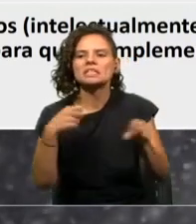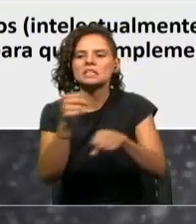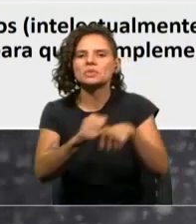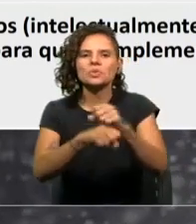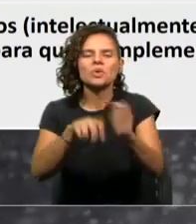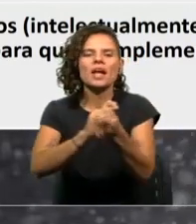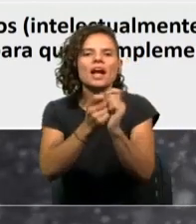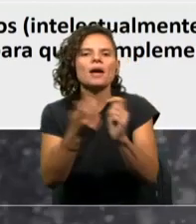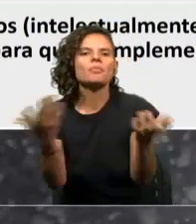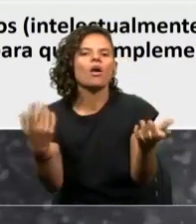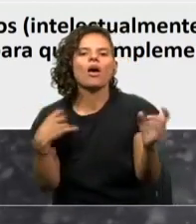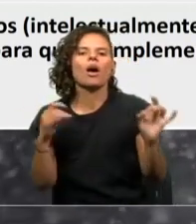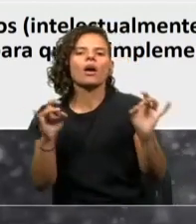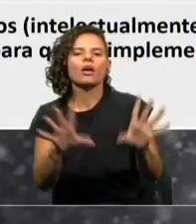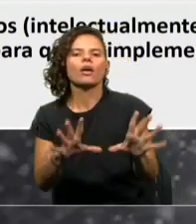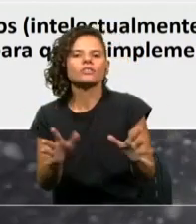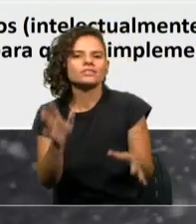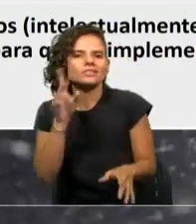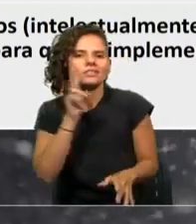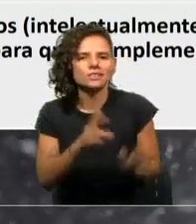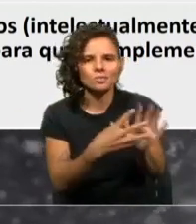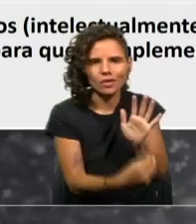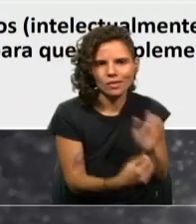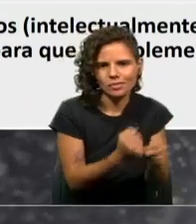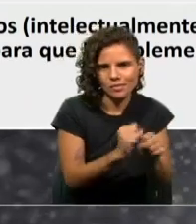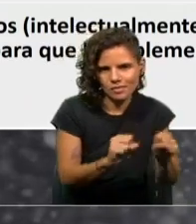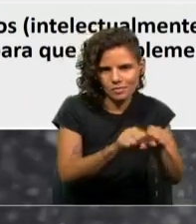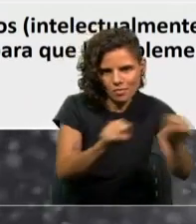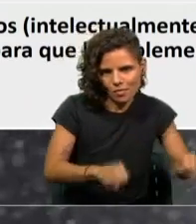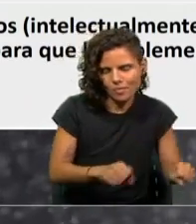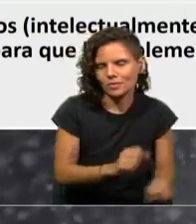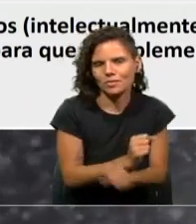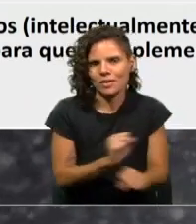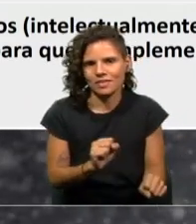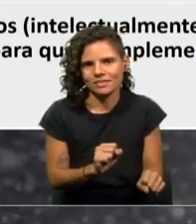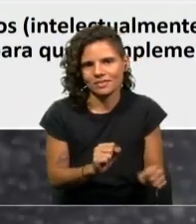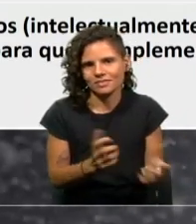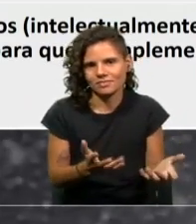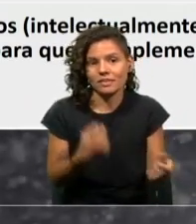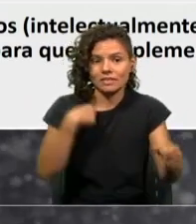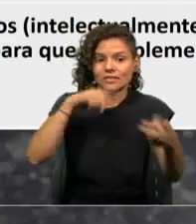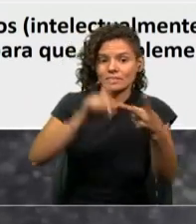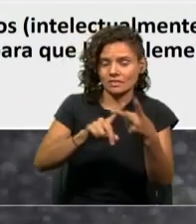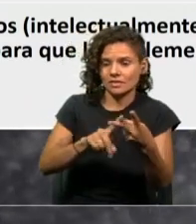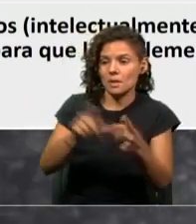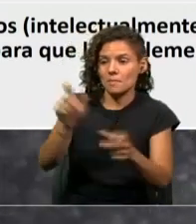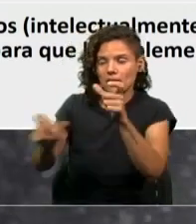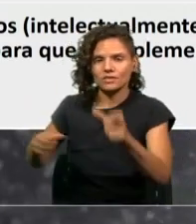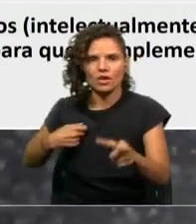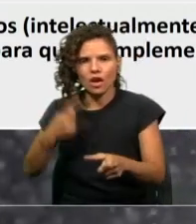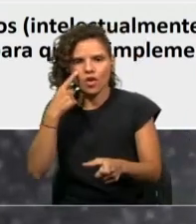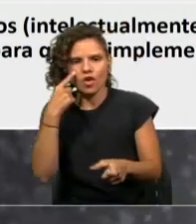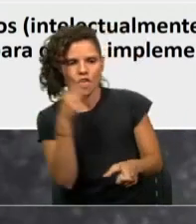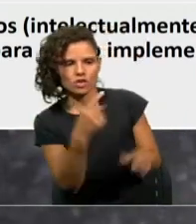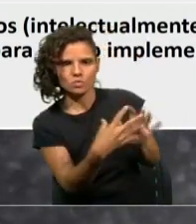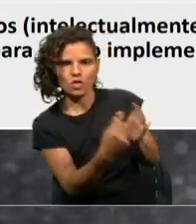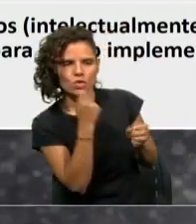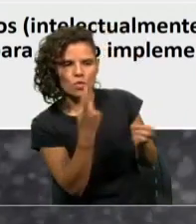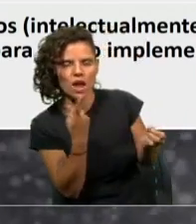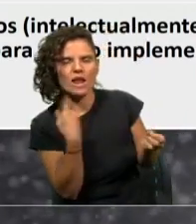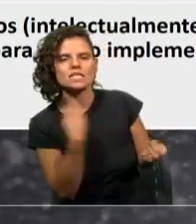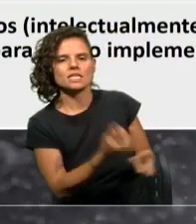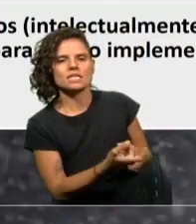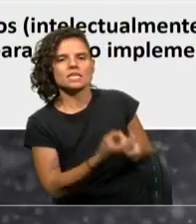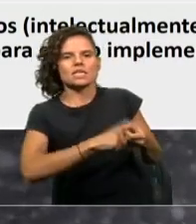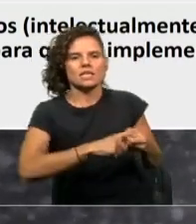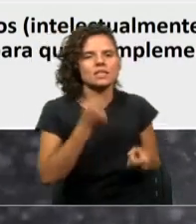aparentemente, por lo que hemos visto en la historia, sin un modelo. Segundo, el pueblo que conozca y adscriba los elementos principales del modelo. Y tercero, que